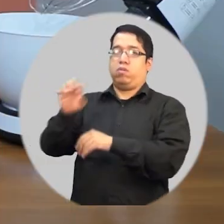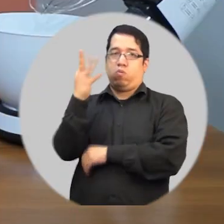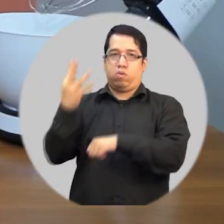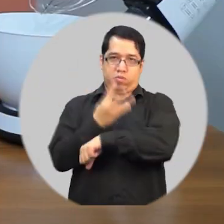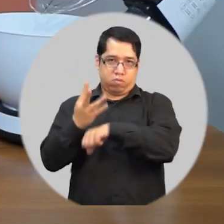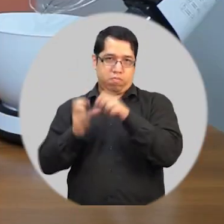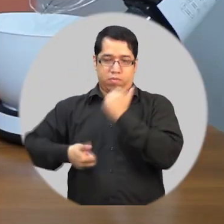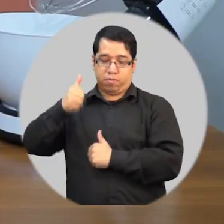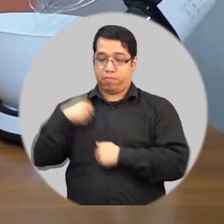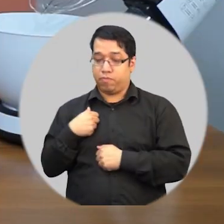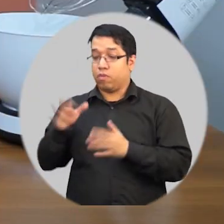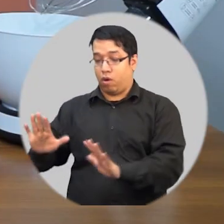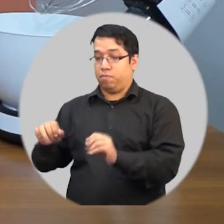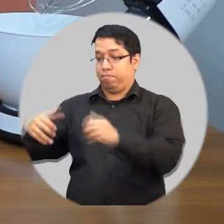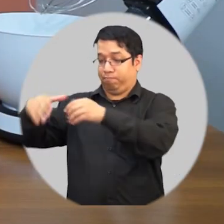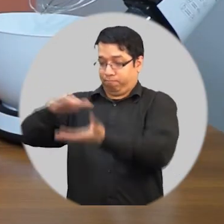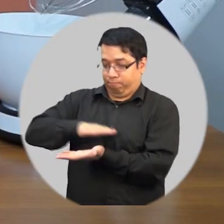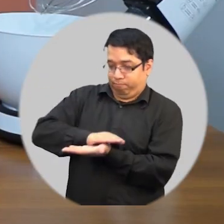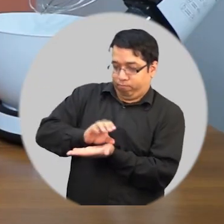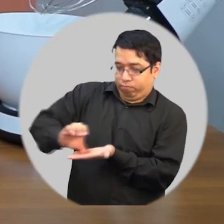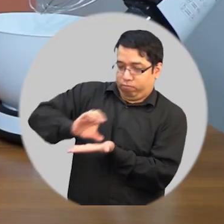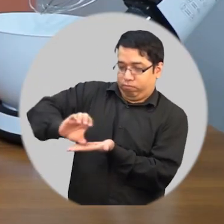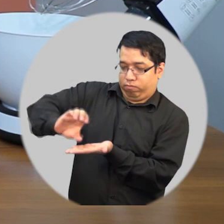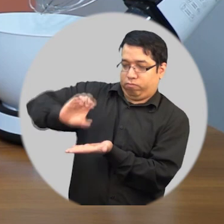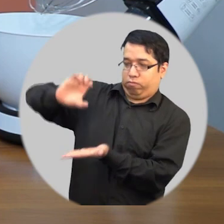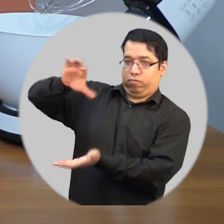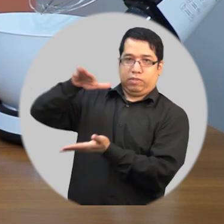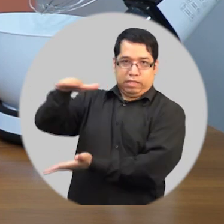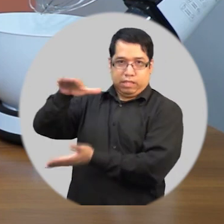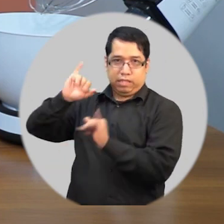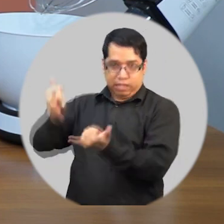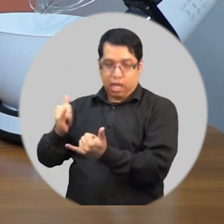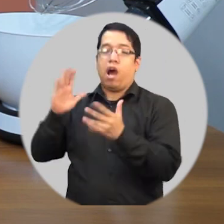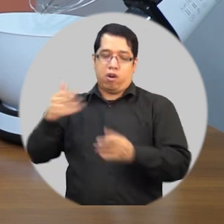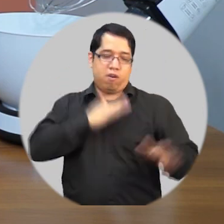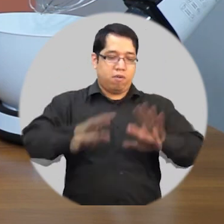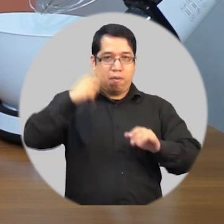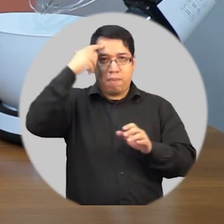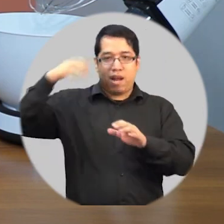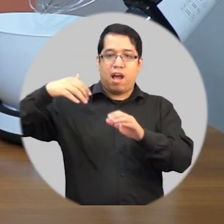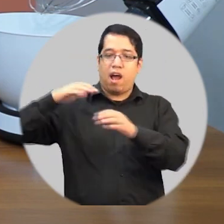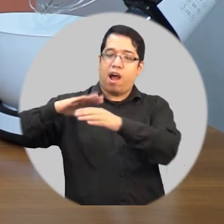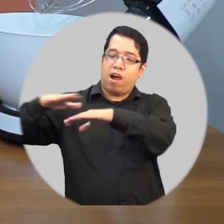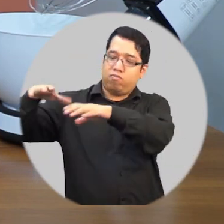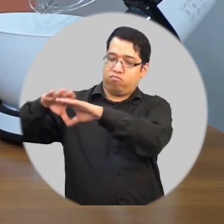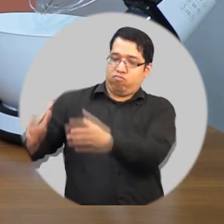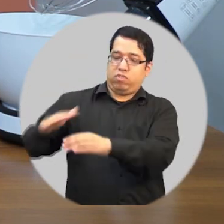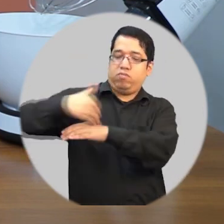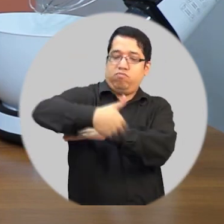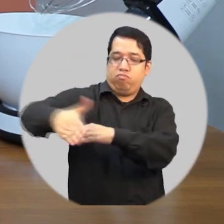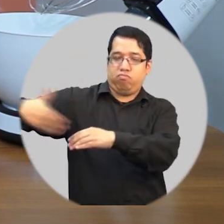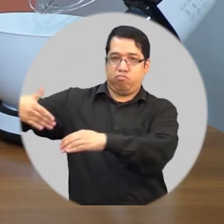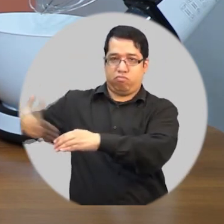Vamos a empezar todo lo que es para nuestra decoración. Comenzamos con nuestro chantilly líquido.